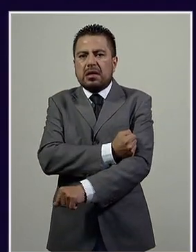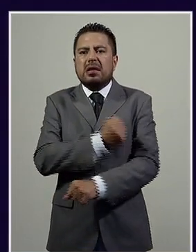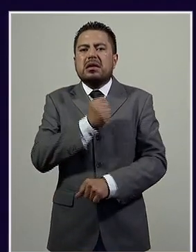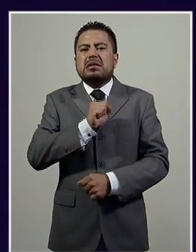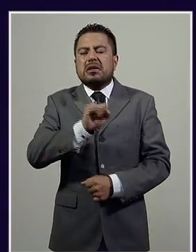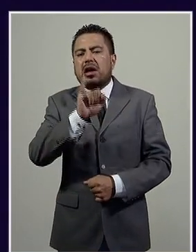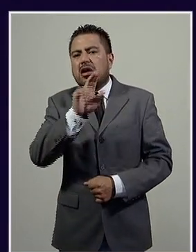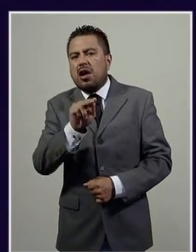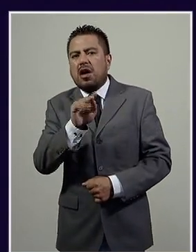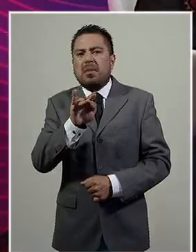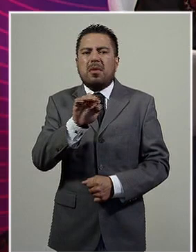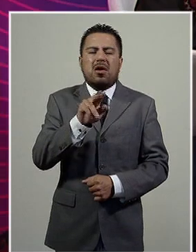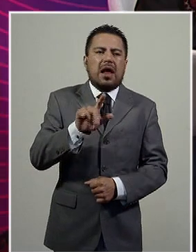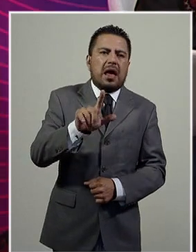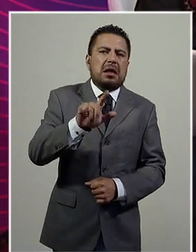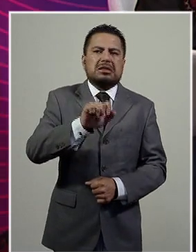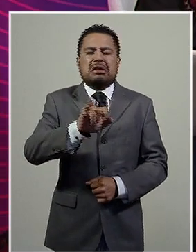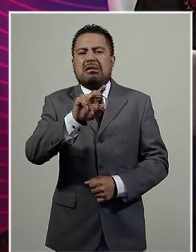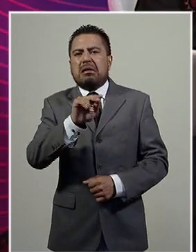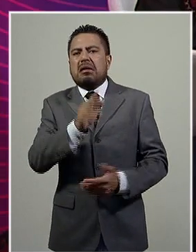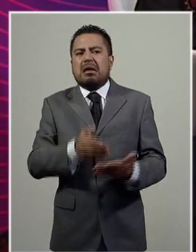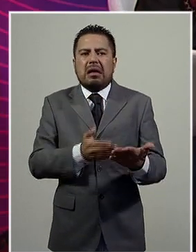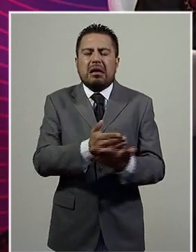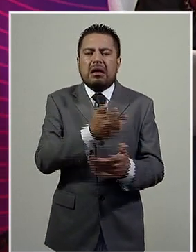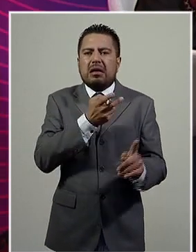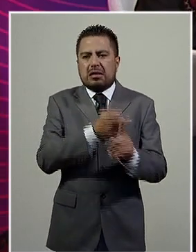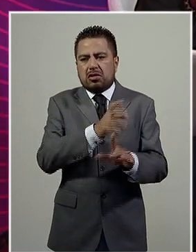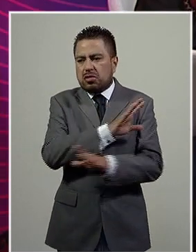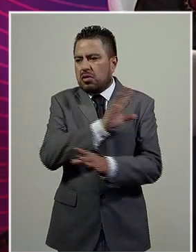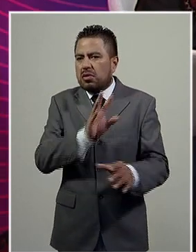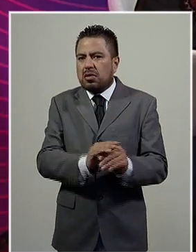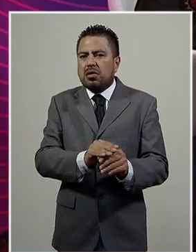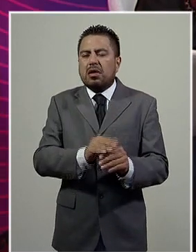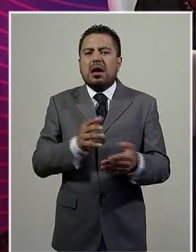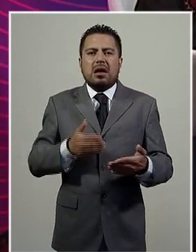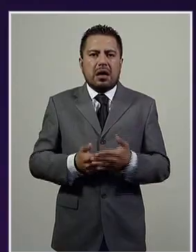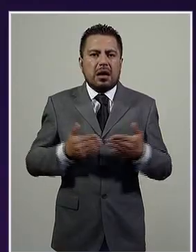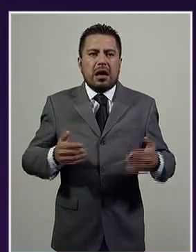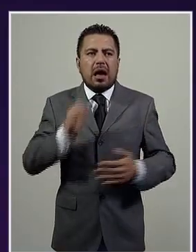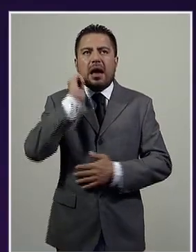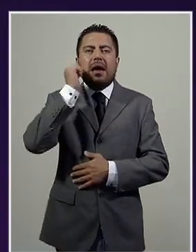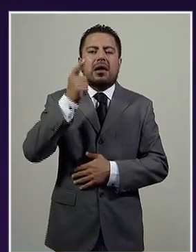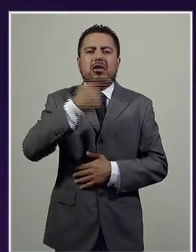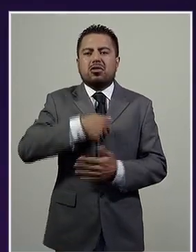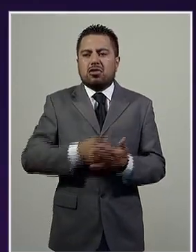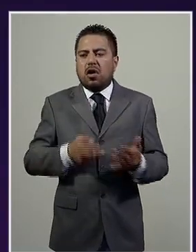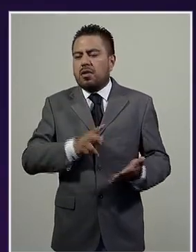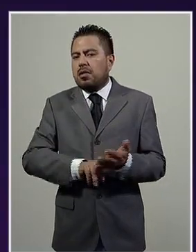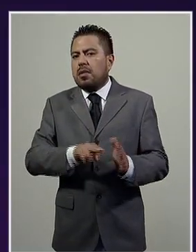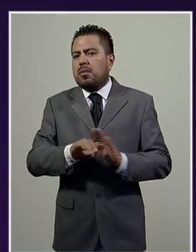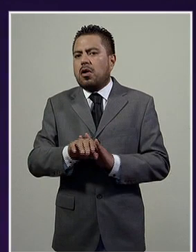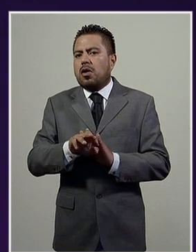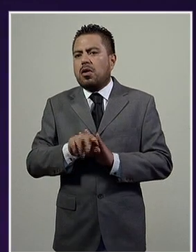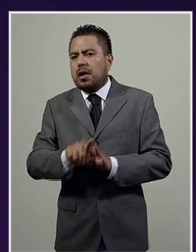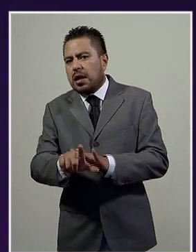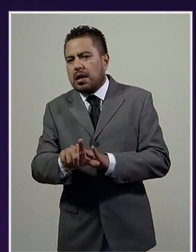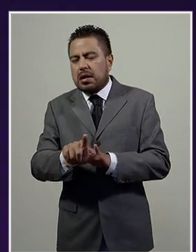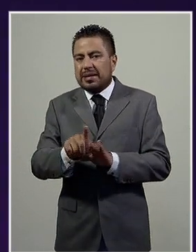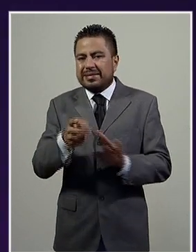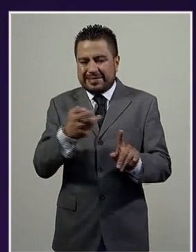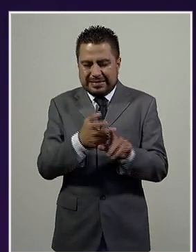si la moral o no la moral, se meten mucho también con esto. Entonces es algo doble moral por la parte de